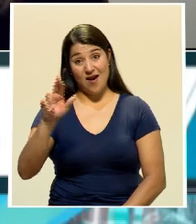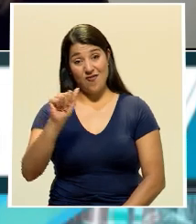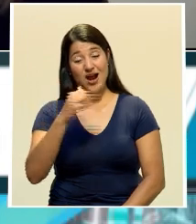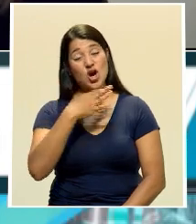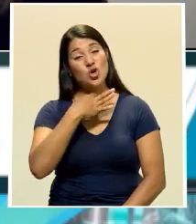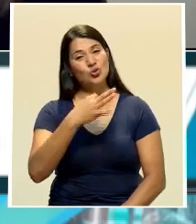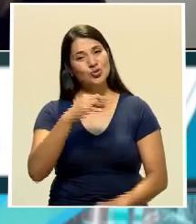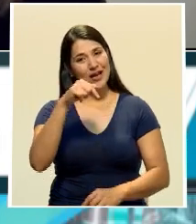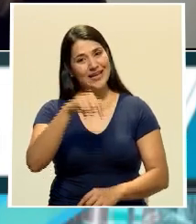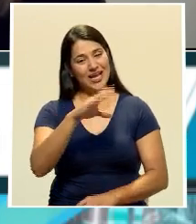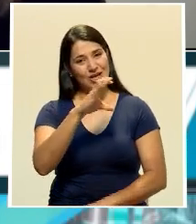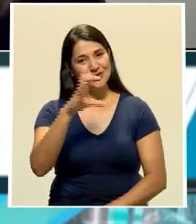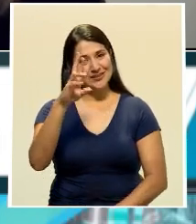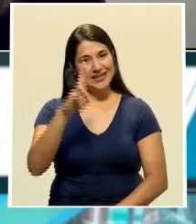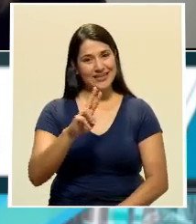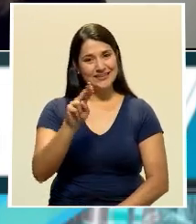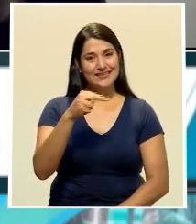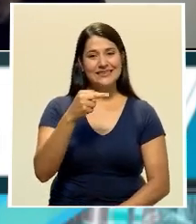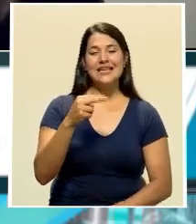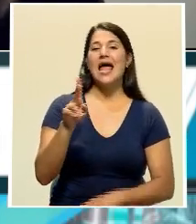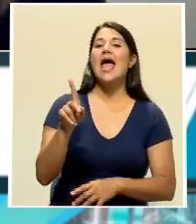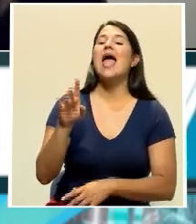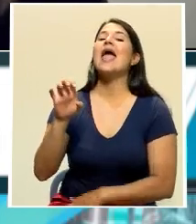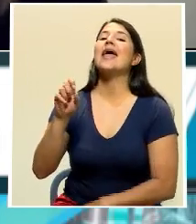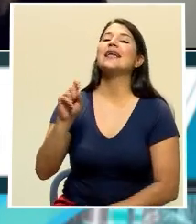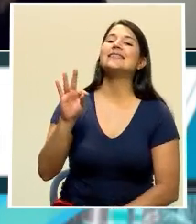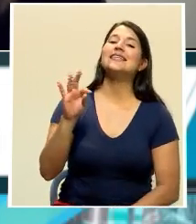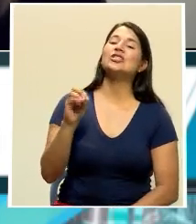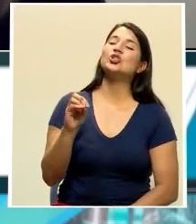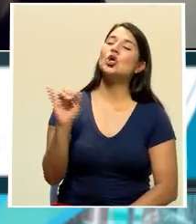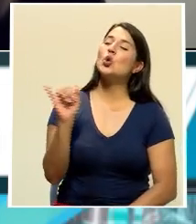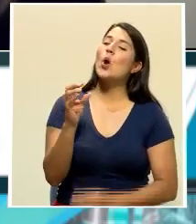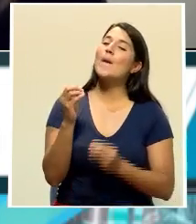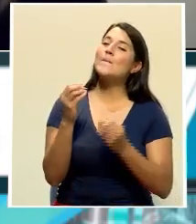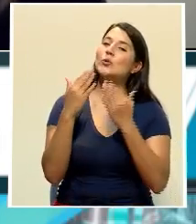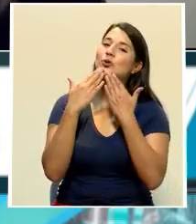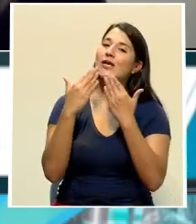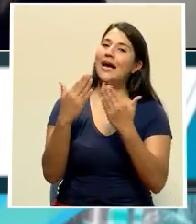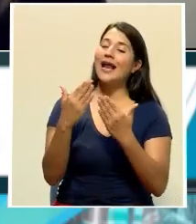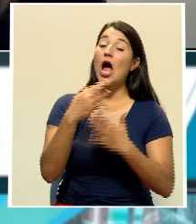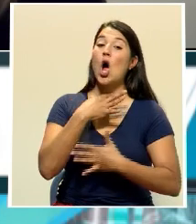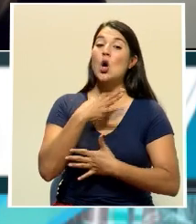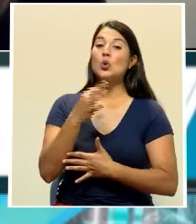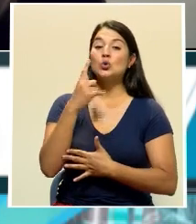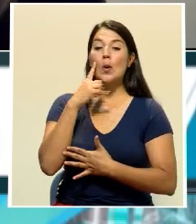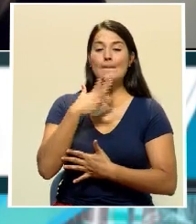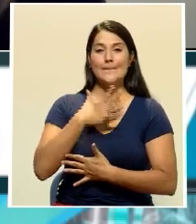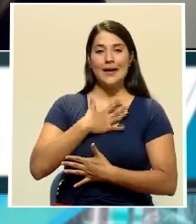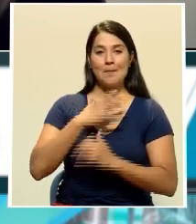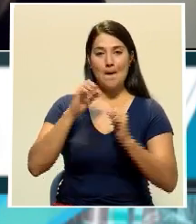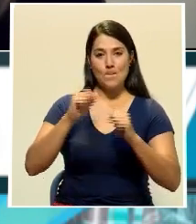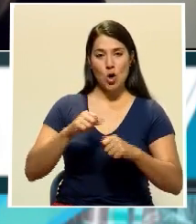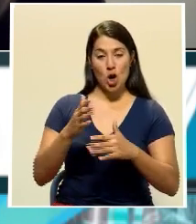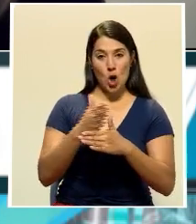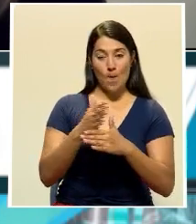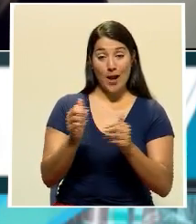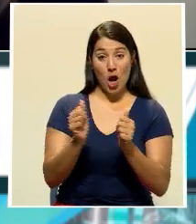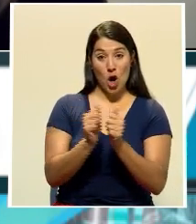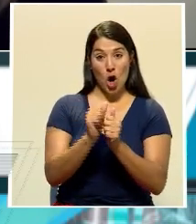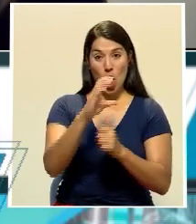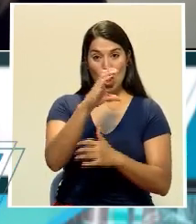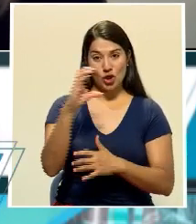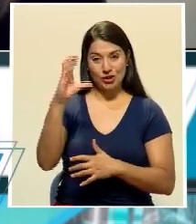Noticias. Ernesto, hermano, muchas gracias. Un honor para mí compartir con Costa Rica